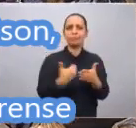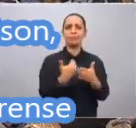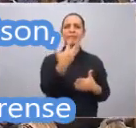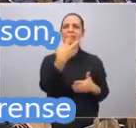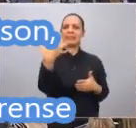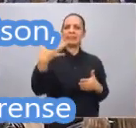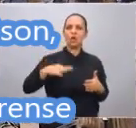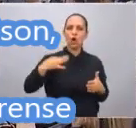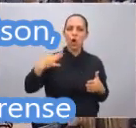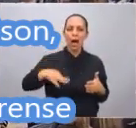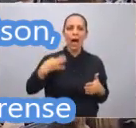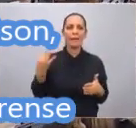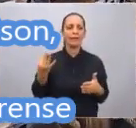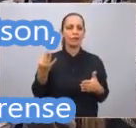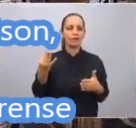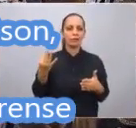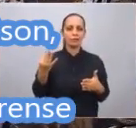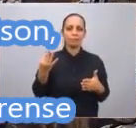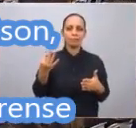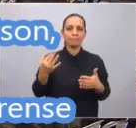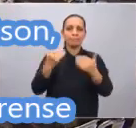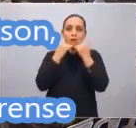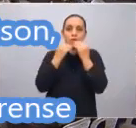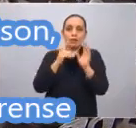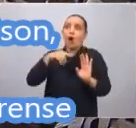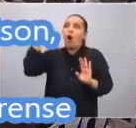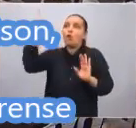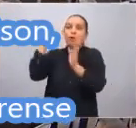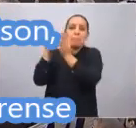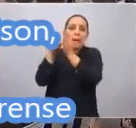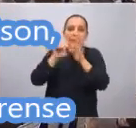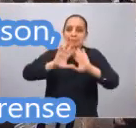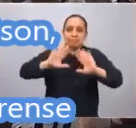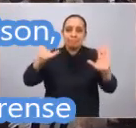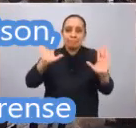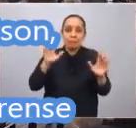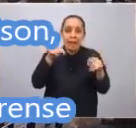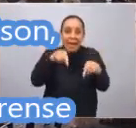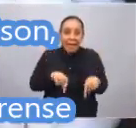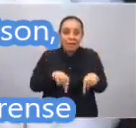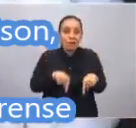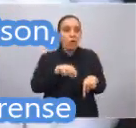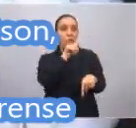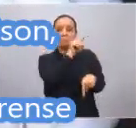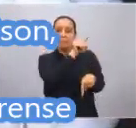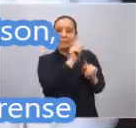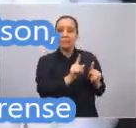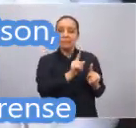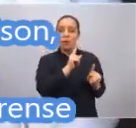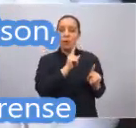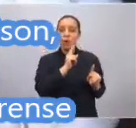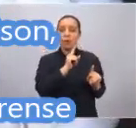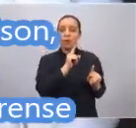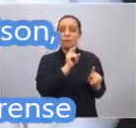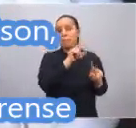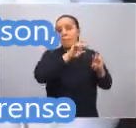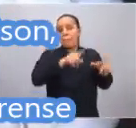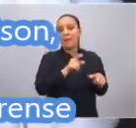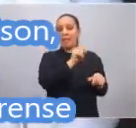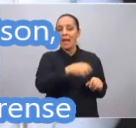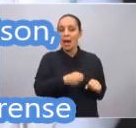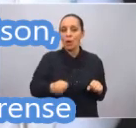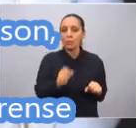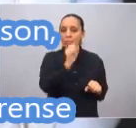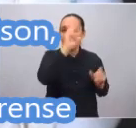no ser qué país extranjero. Lo que está generando es un plan de